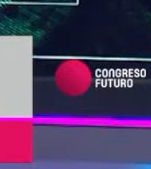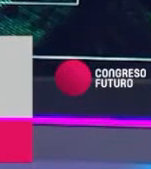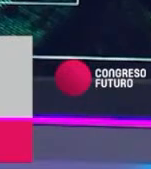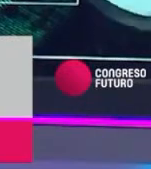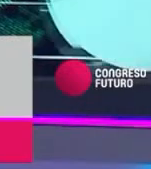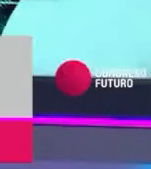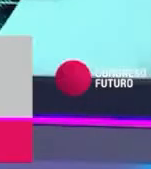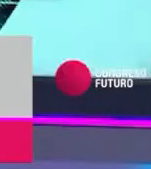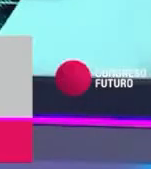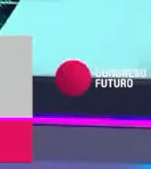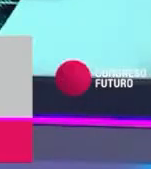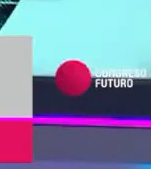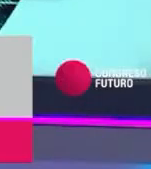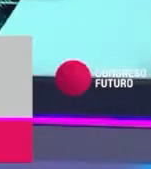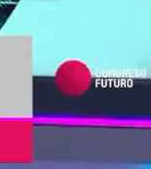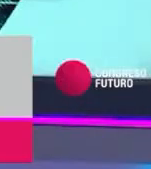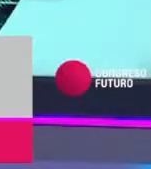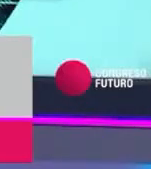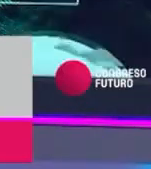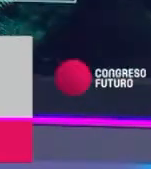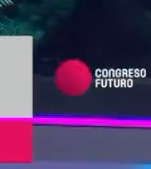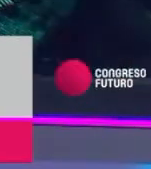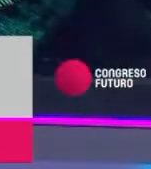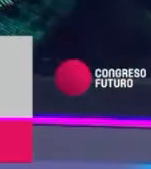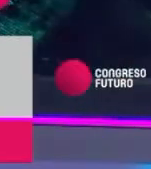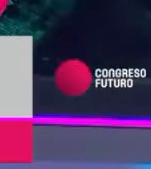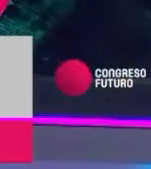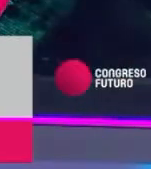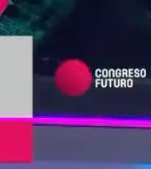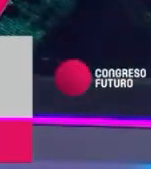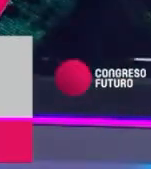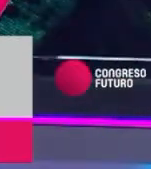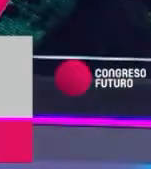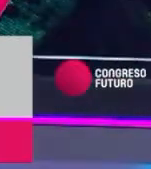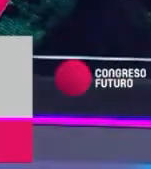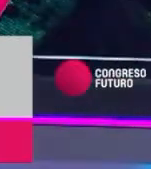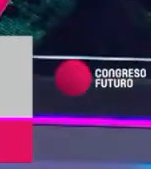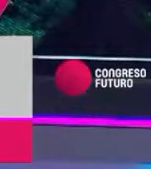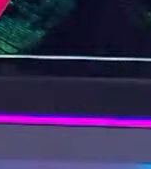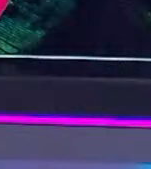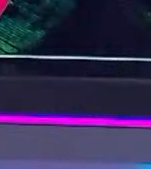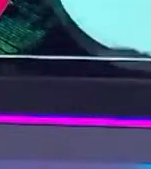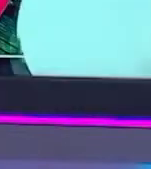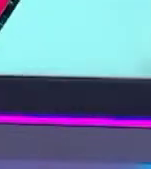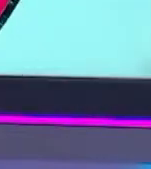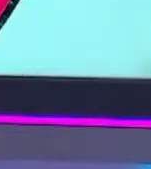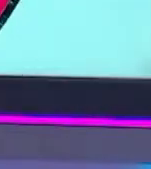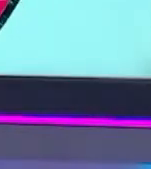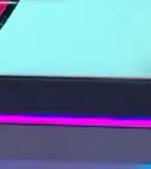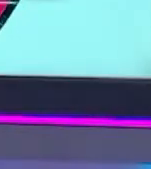como partner estratégico de Congreso Futuro. ¿Pero en qué se traduce esta alianza? Veámoslo.